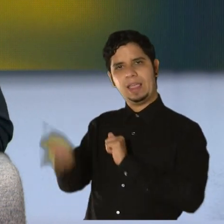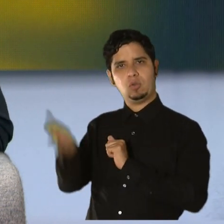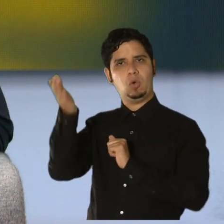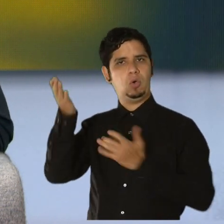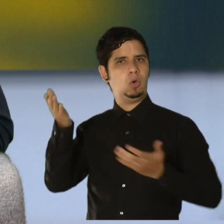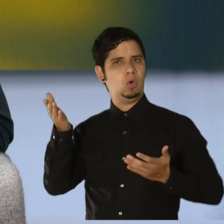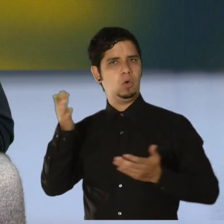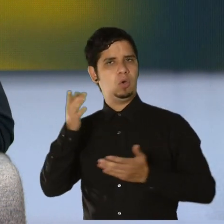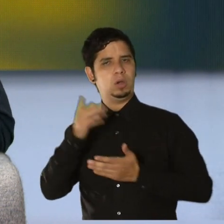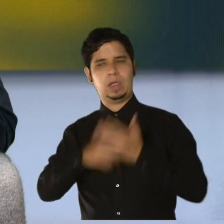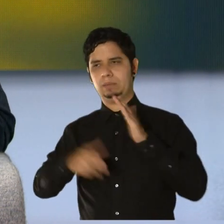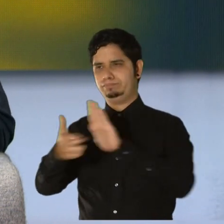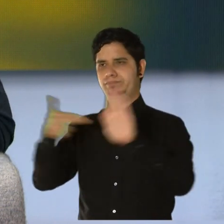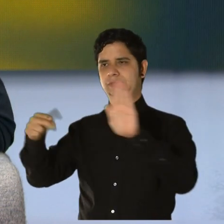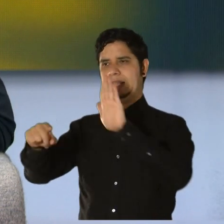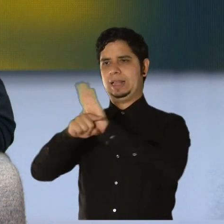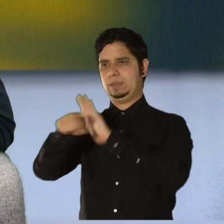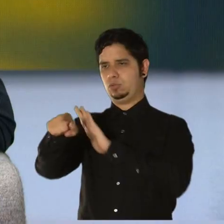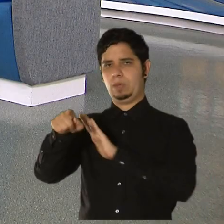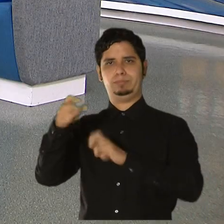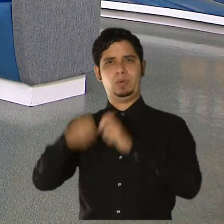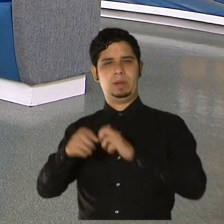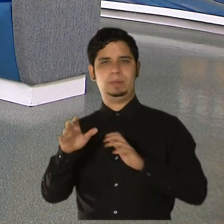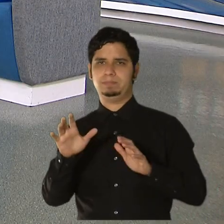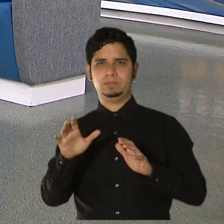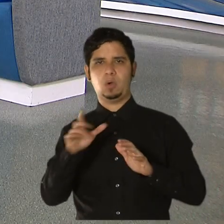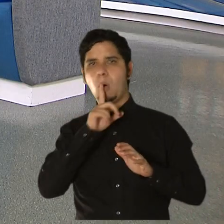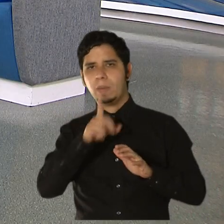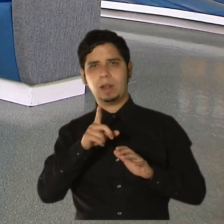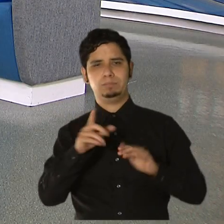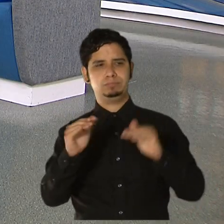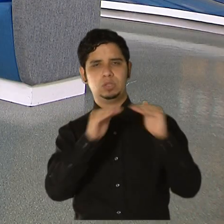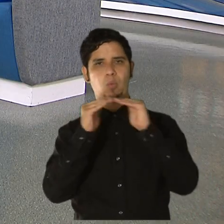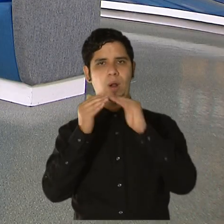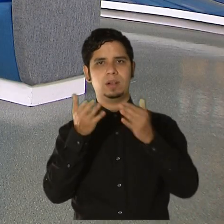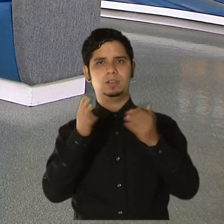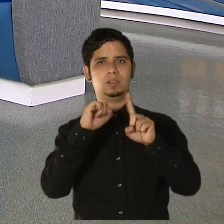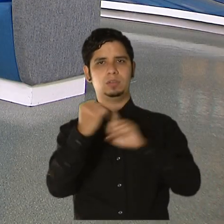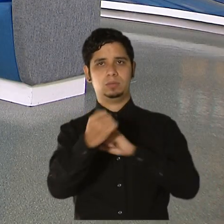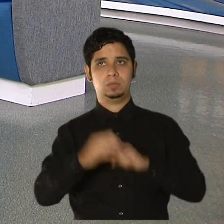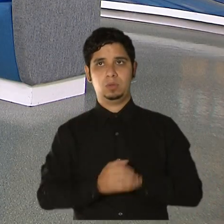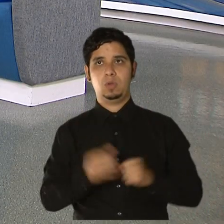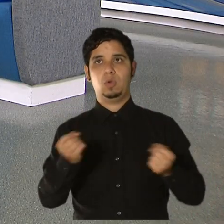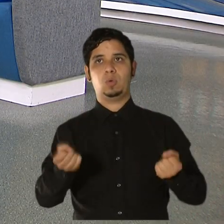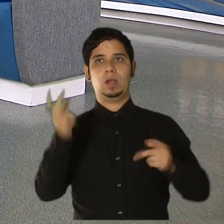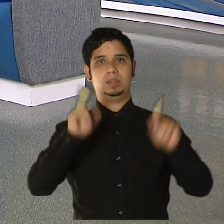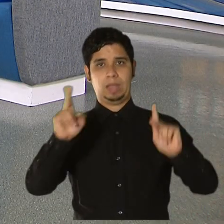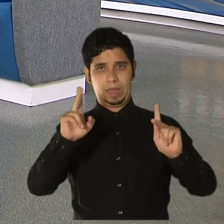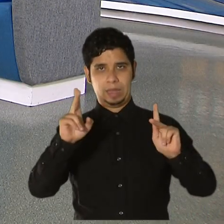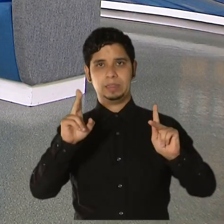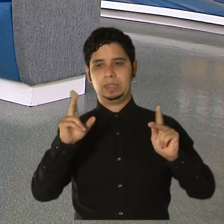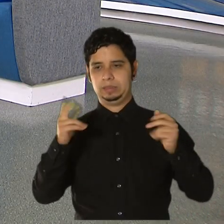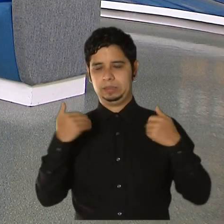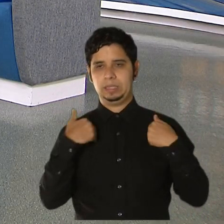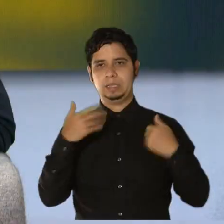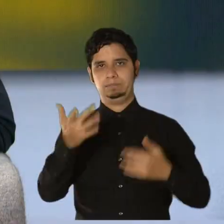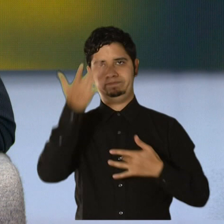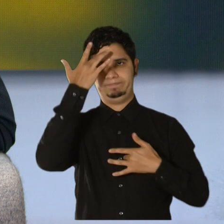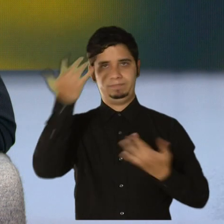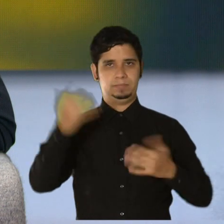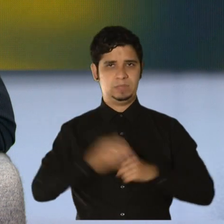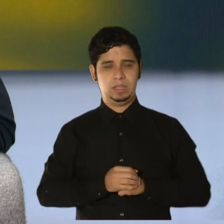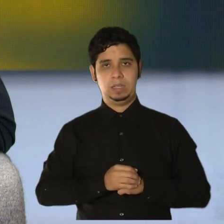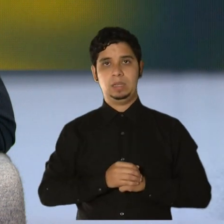de que no es real. ¿Cuántas personas están en esa condición en Puerto Rico? Pues mira, se entiende que por lo menos 3 de cada